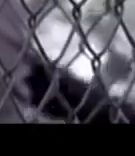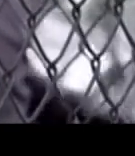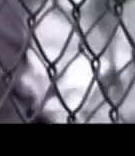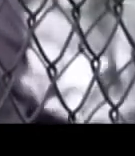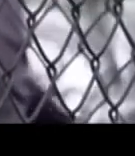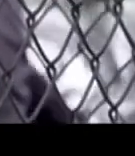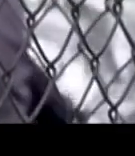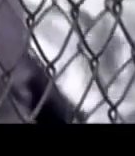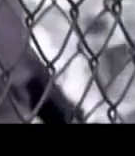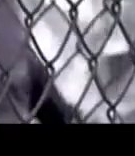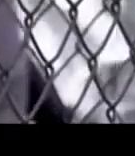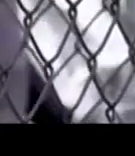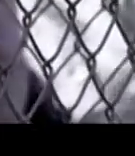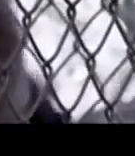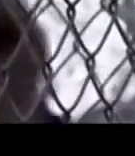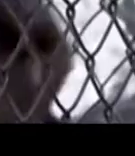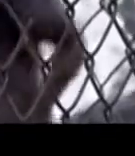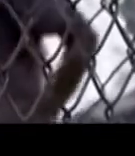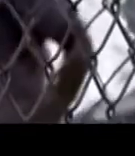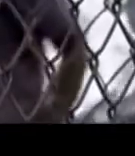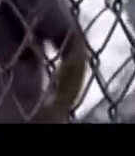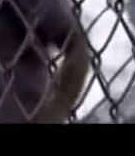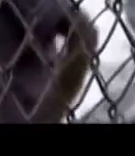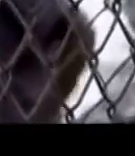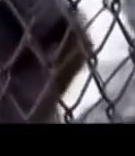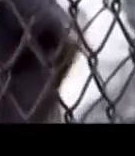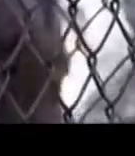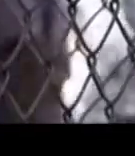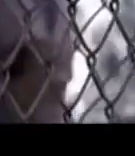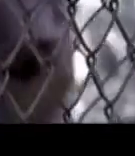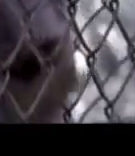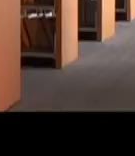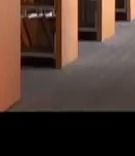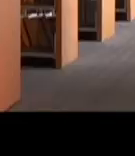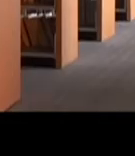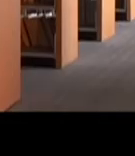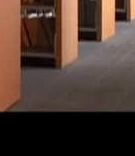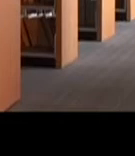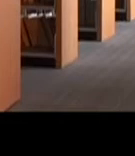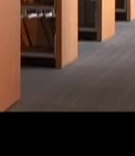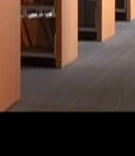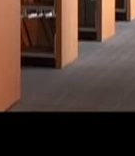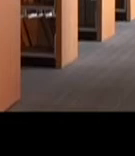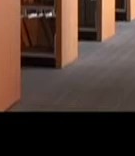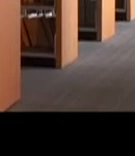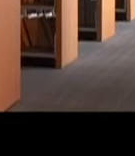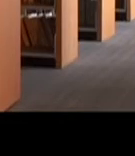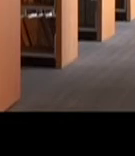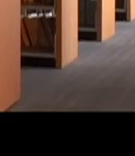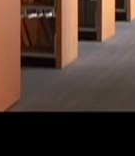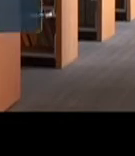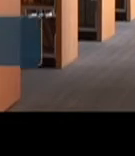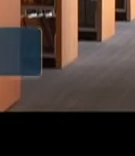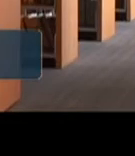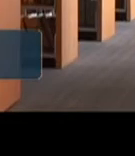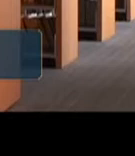por parte de la población estadounidense, considera la doctora Mónica Jacobo. Creo que tiene que ver con un impacto